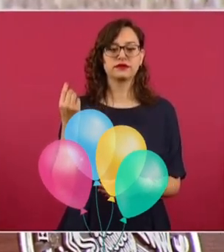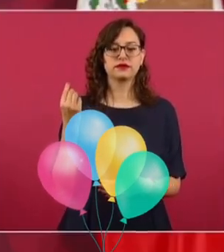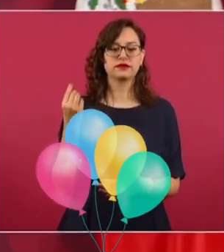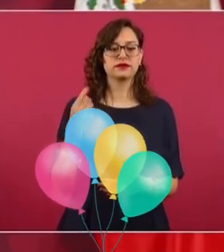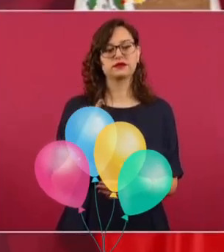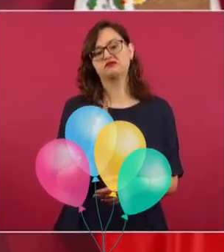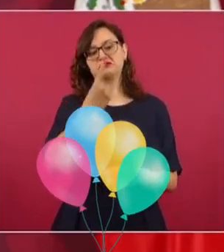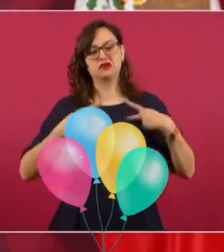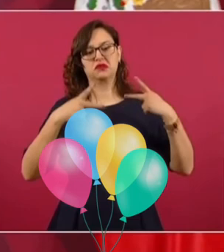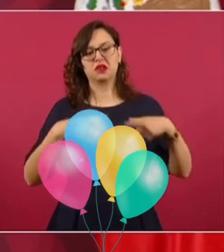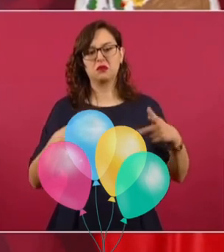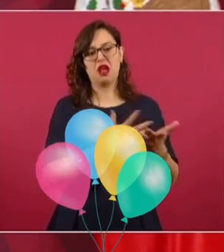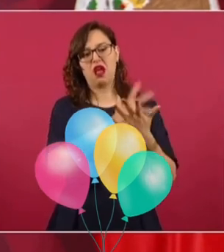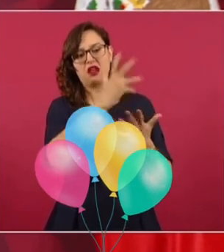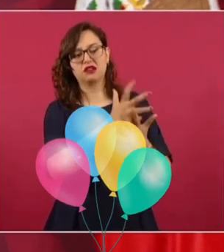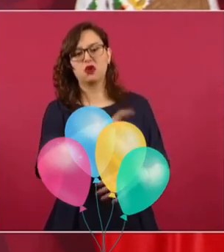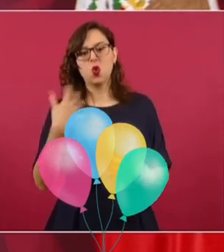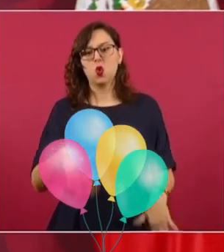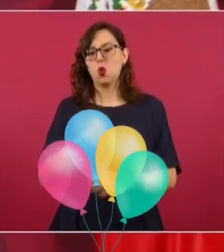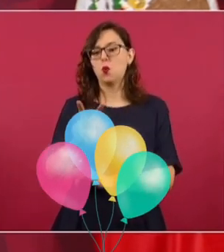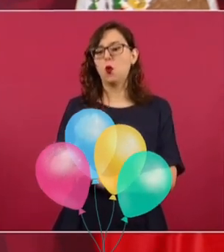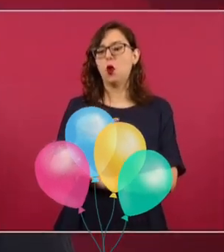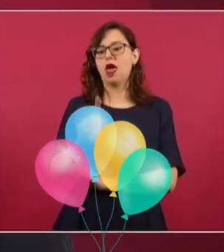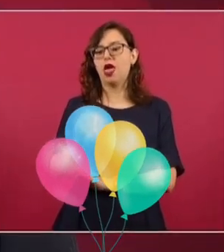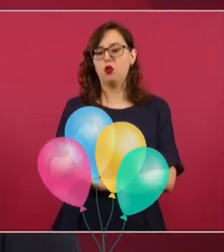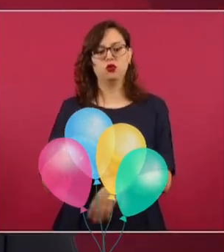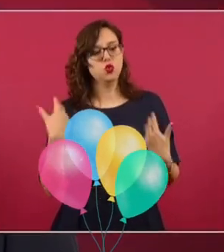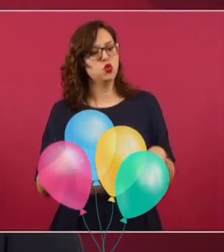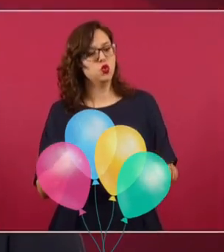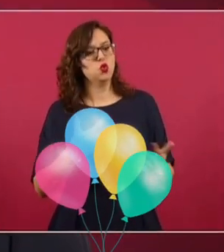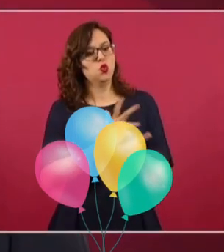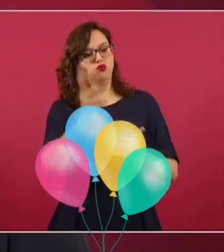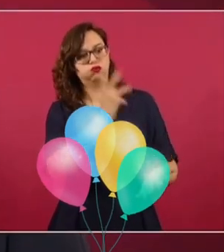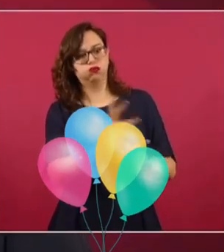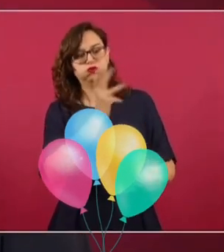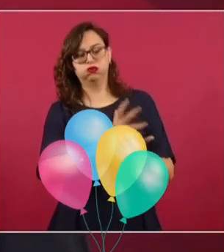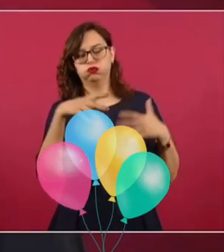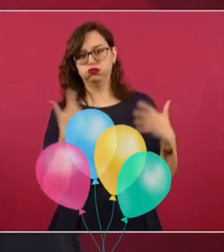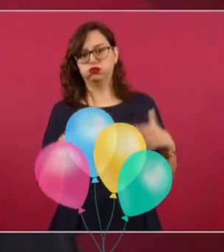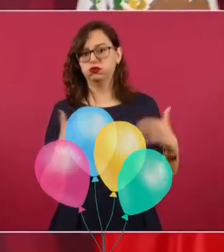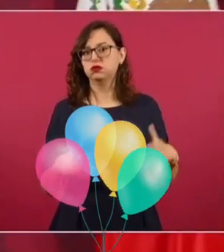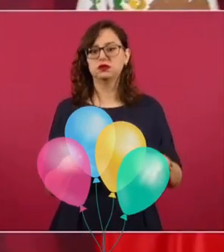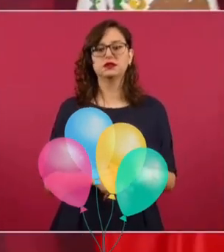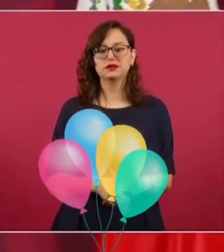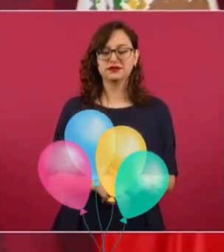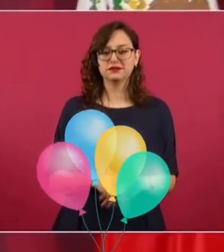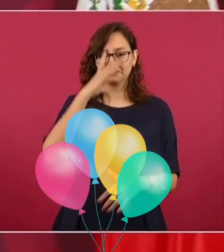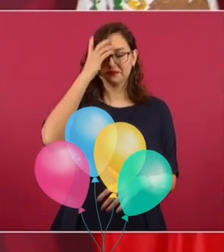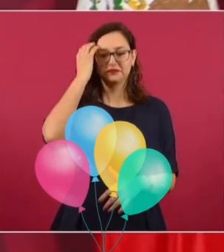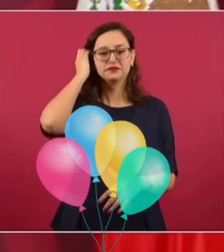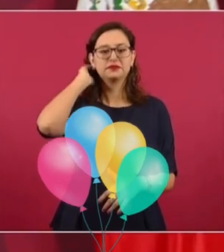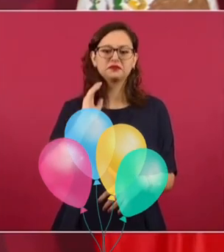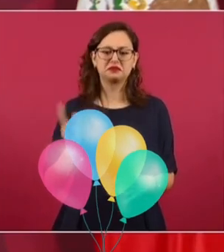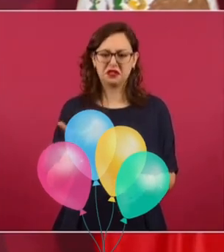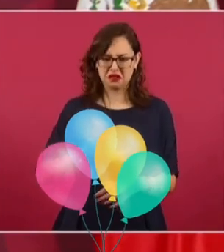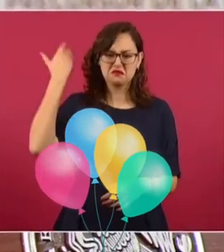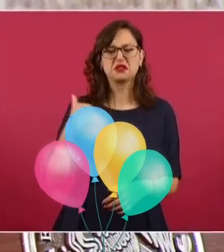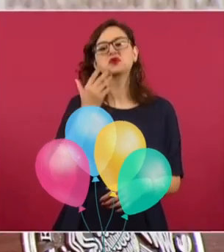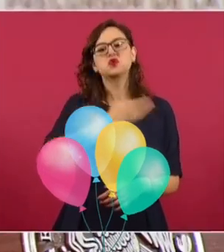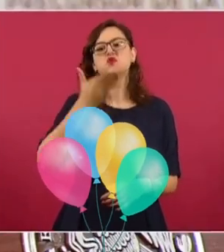cuando alguien exageraba, ¿no? Pero no se sabía mucho, se podía volar, así que nadie dijera